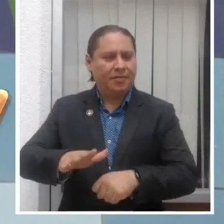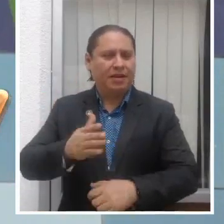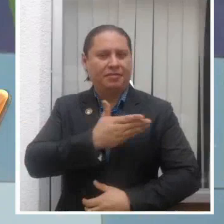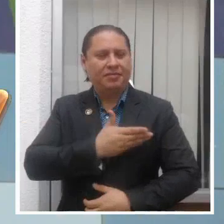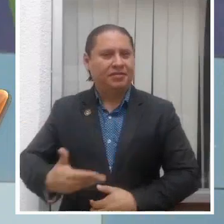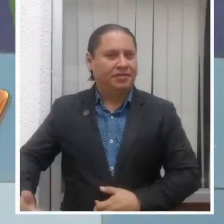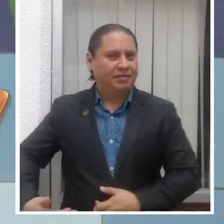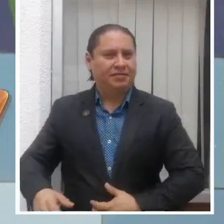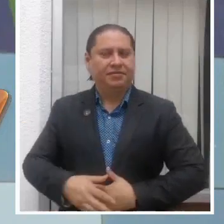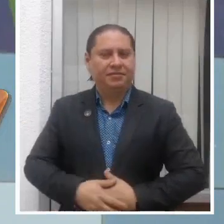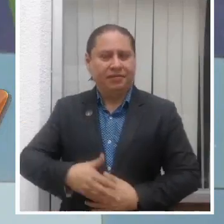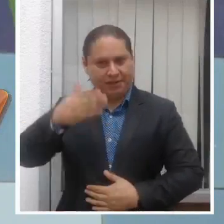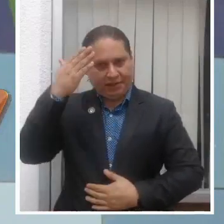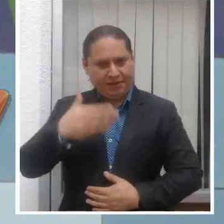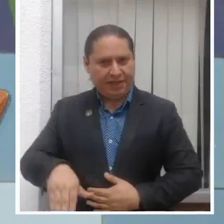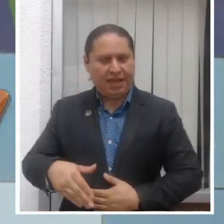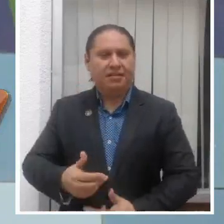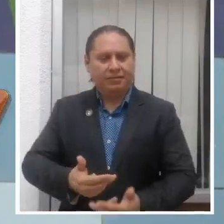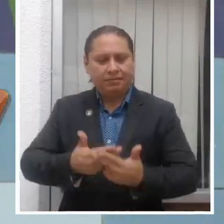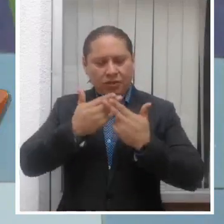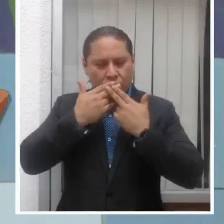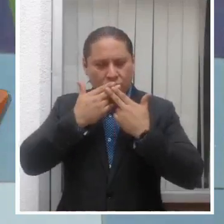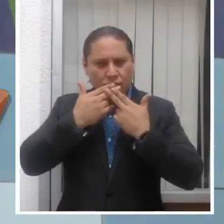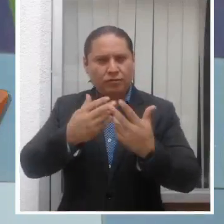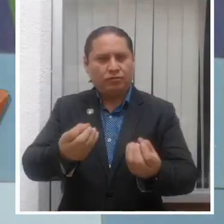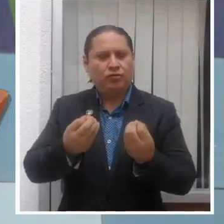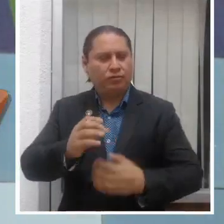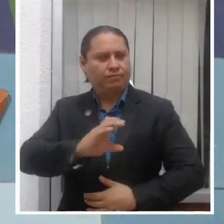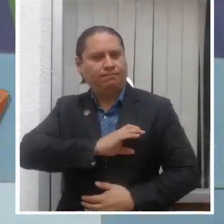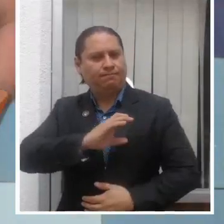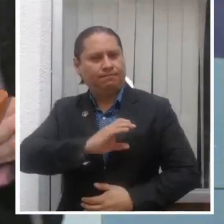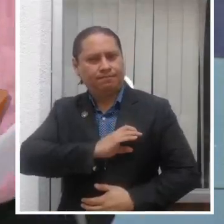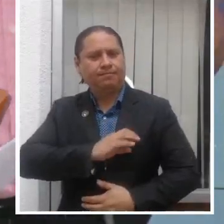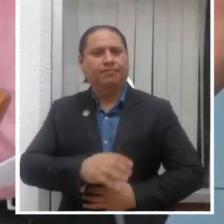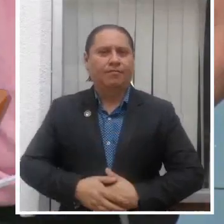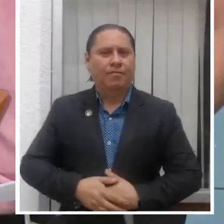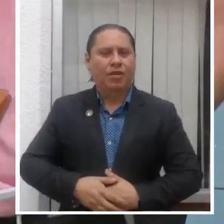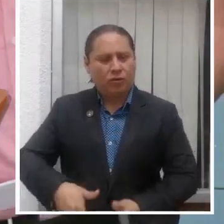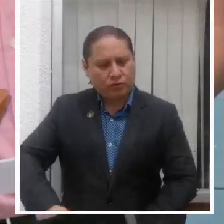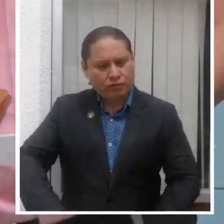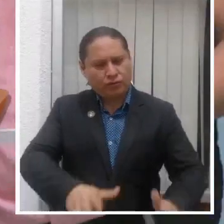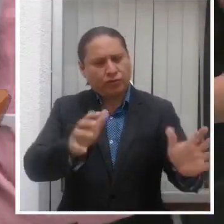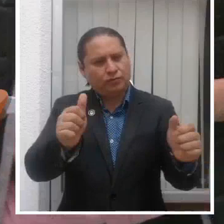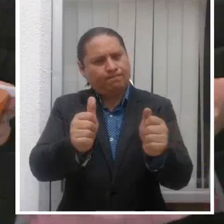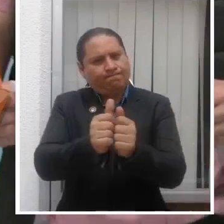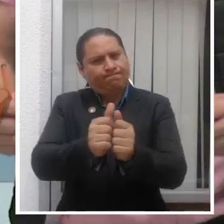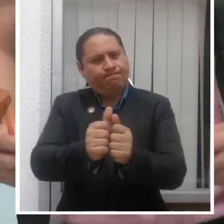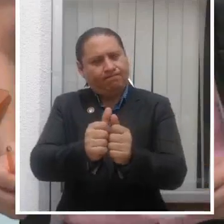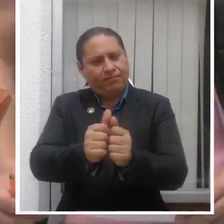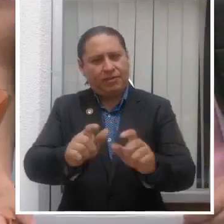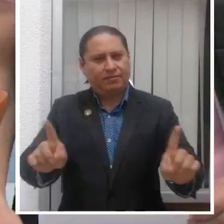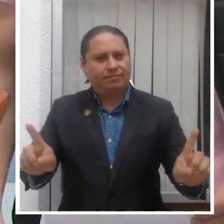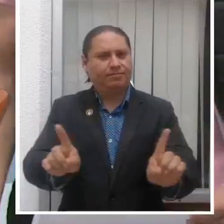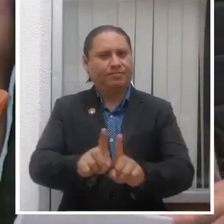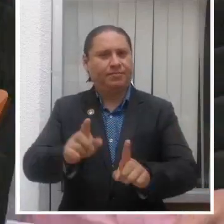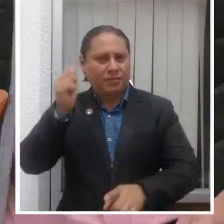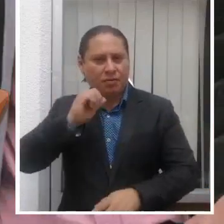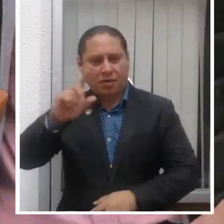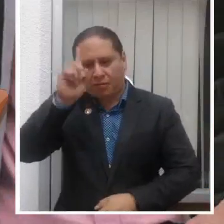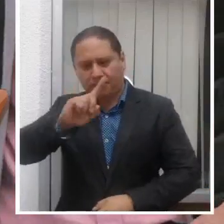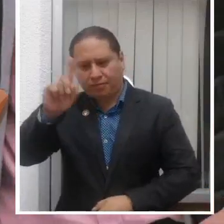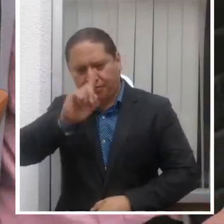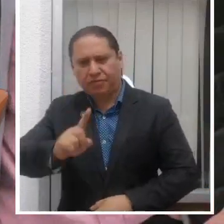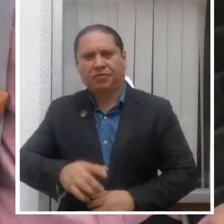presidenta. Usted sabe que la estimo mucho, la quiero mucho, por encaminar juntas y por aconsejarme en